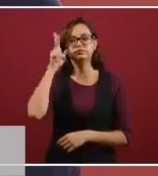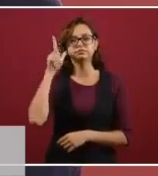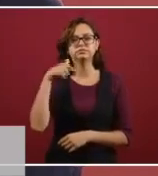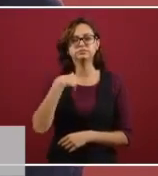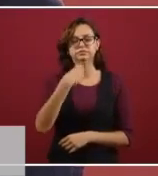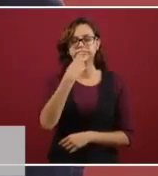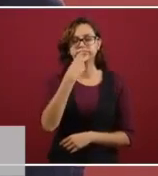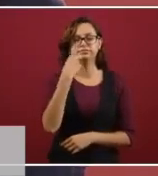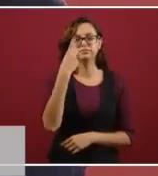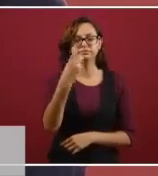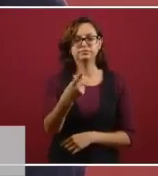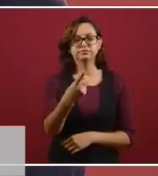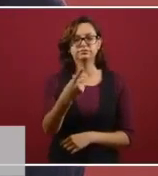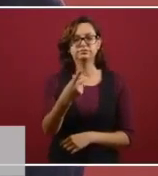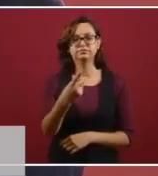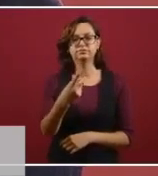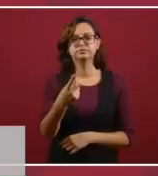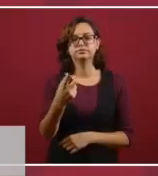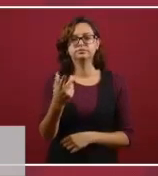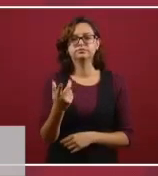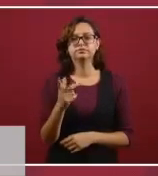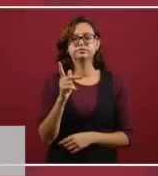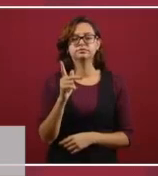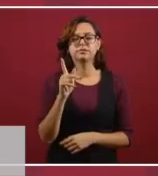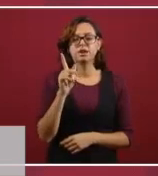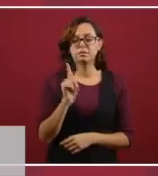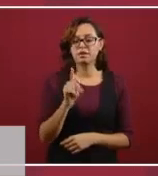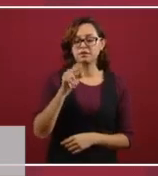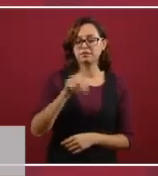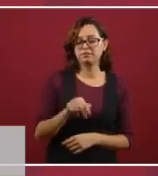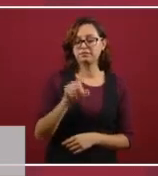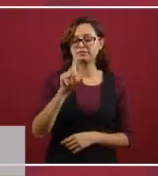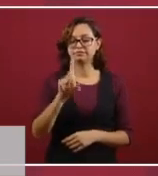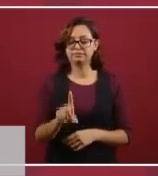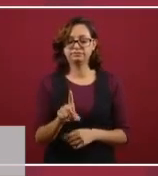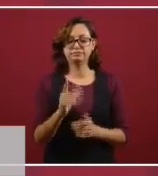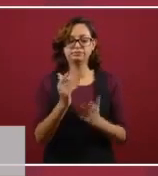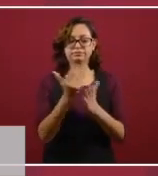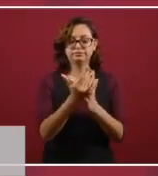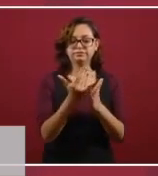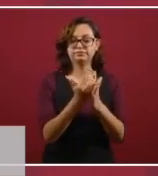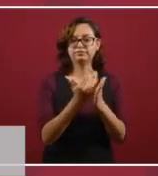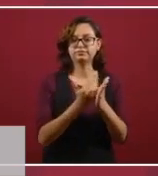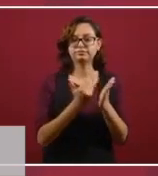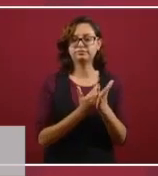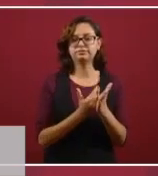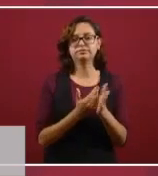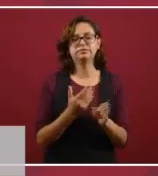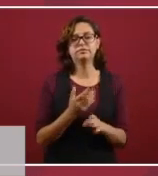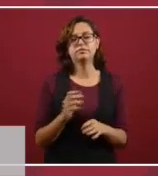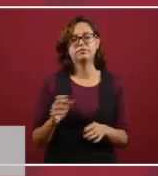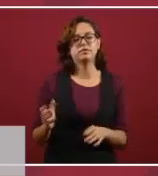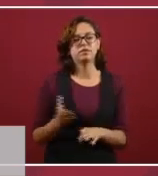Informa que este fin de semana estará en Coahuila y en Chihuahua como parte de la gira a la infraestructura hospitalaria.